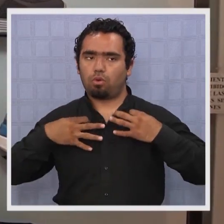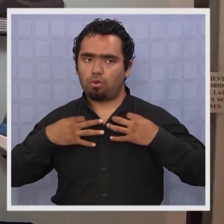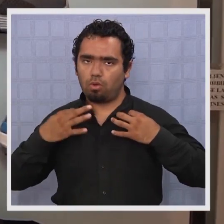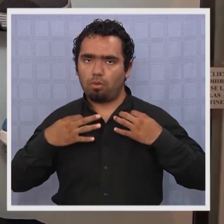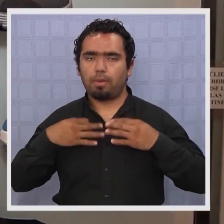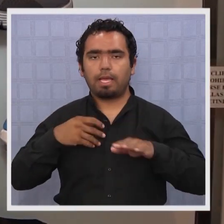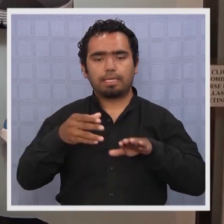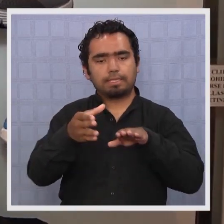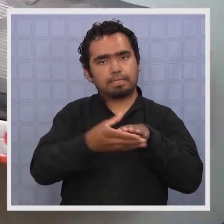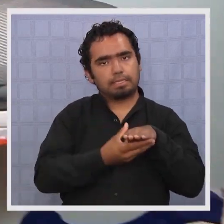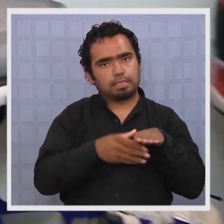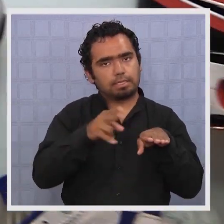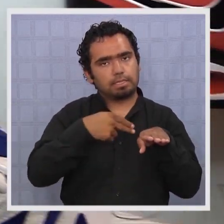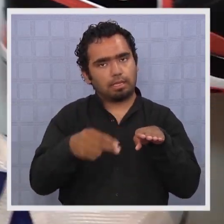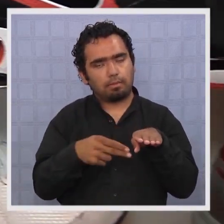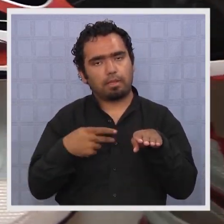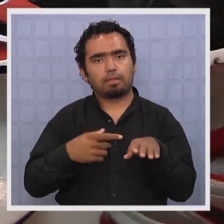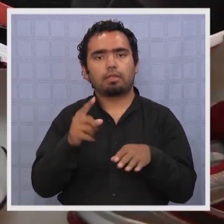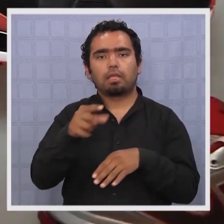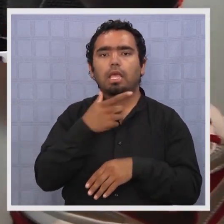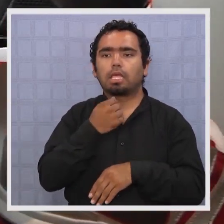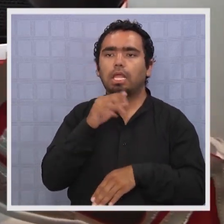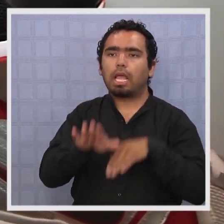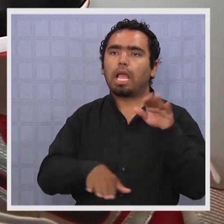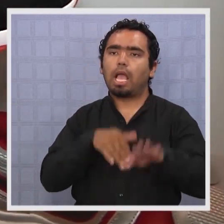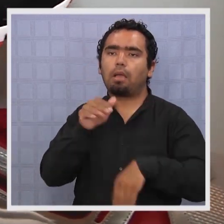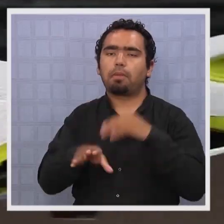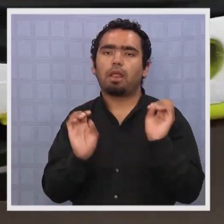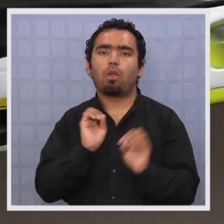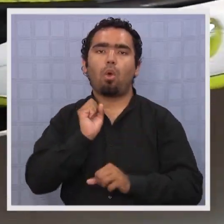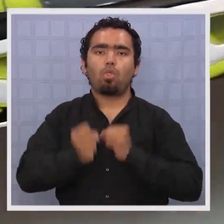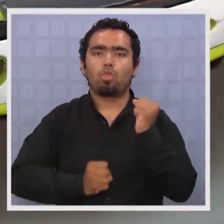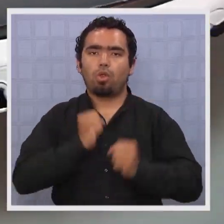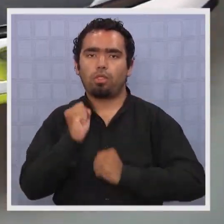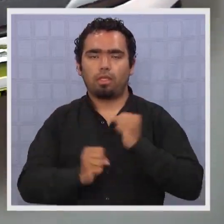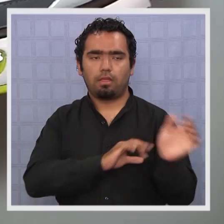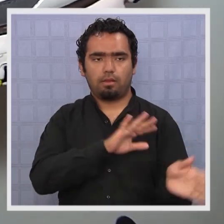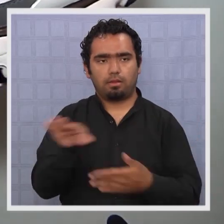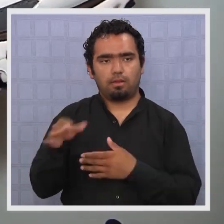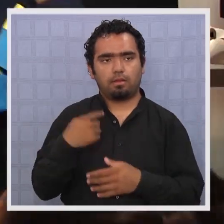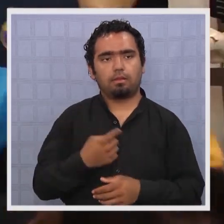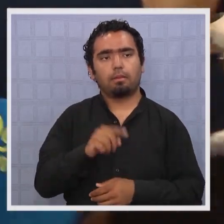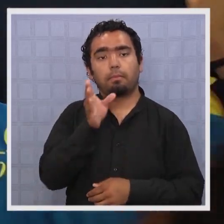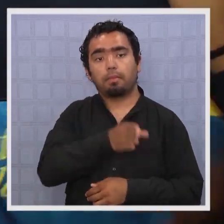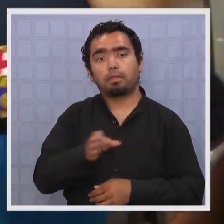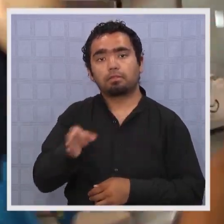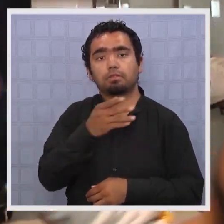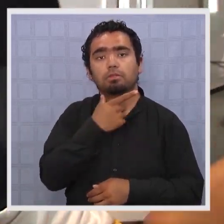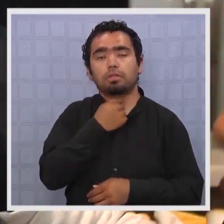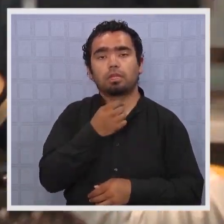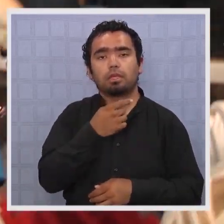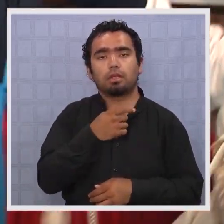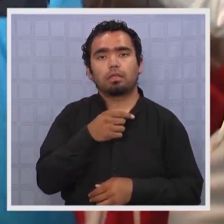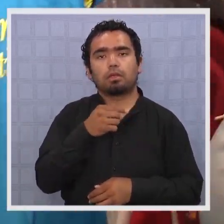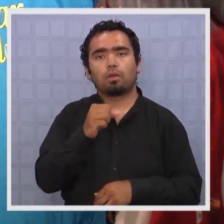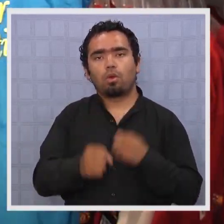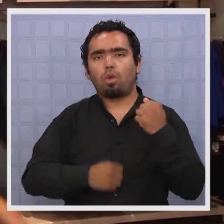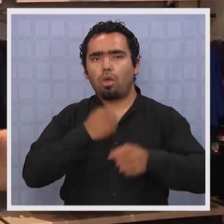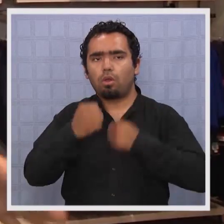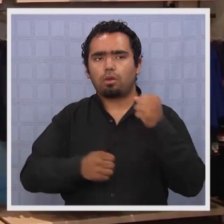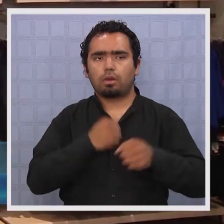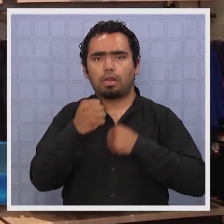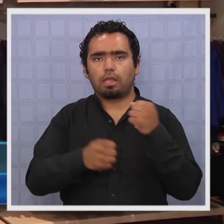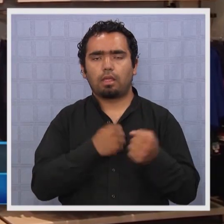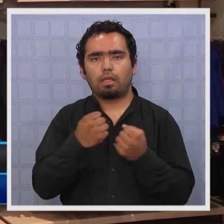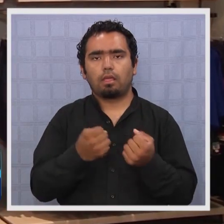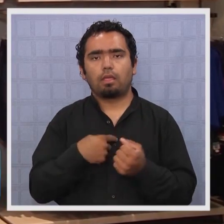zapatillas Al momento de decidir salir a caminar o trotar si por ejemplo la gente que corren en cemento hay